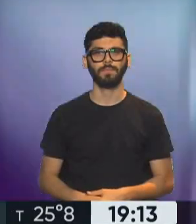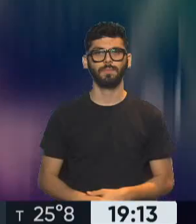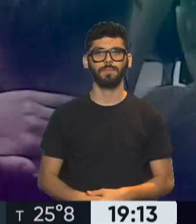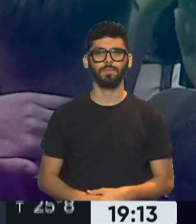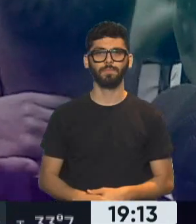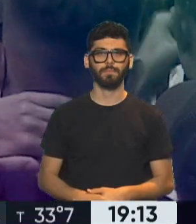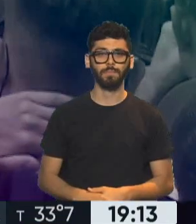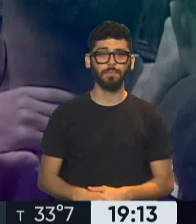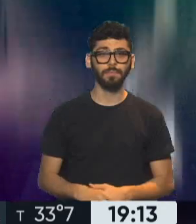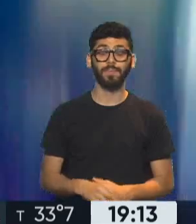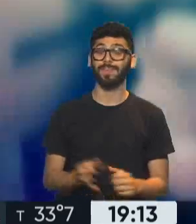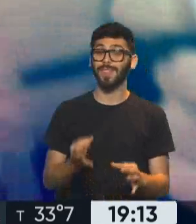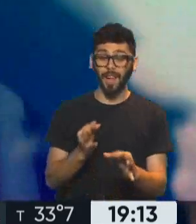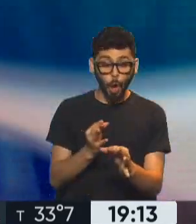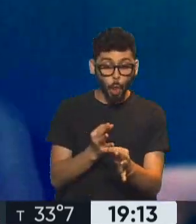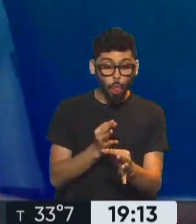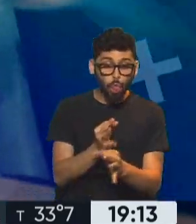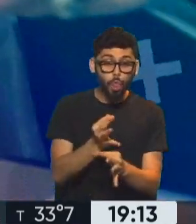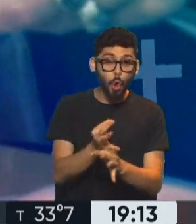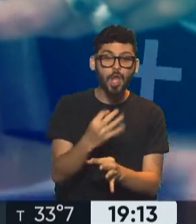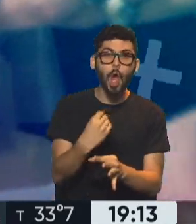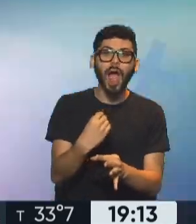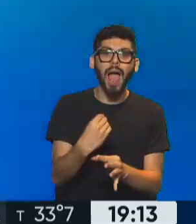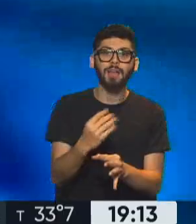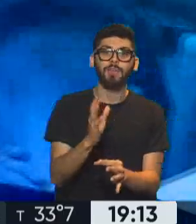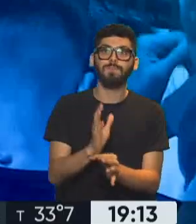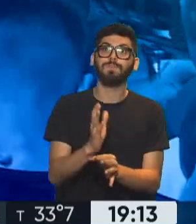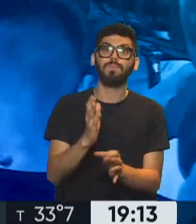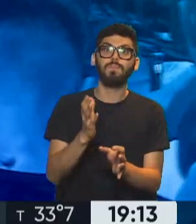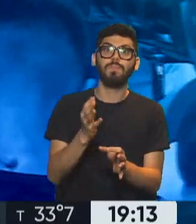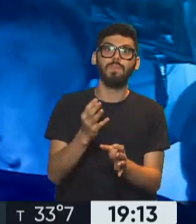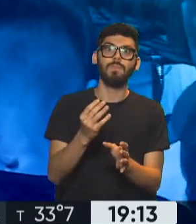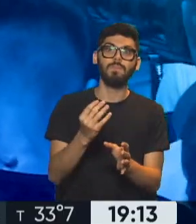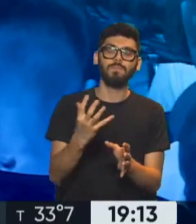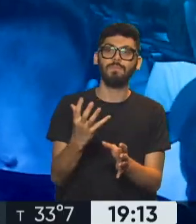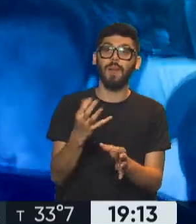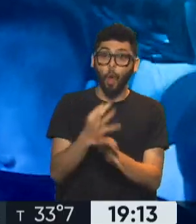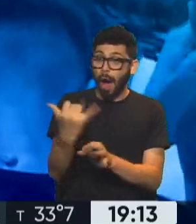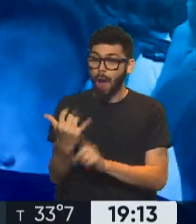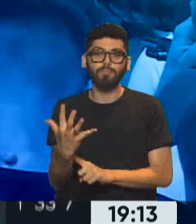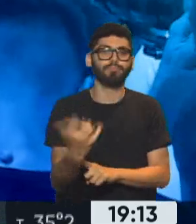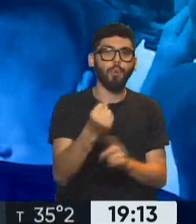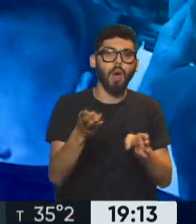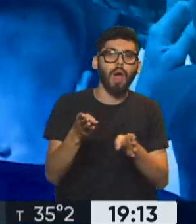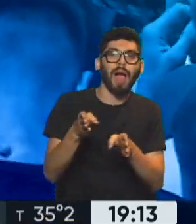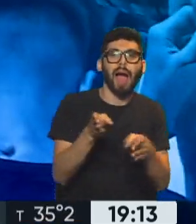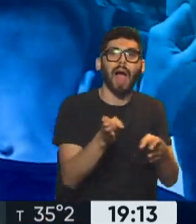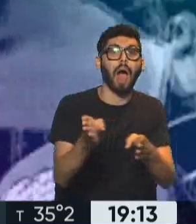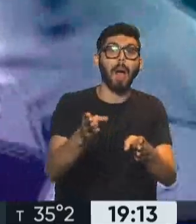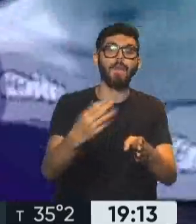La educación es lograr una brújula confiable en un mundo